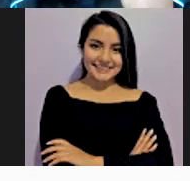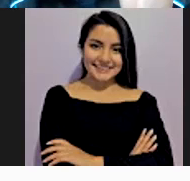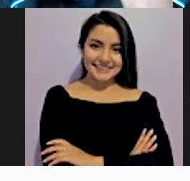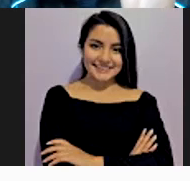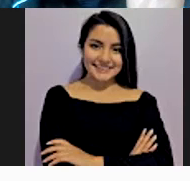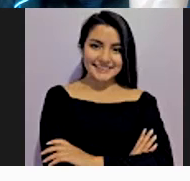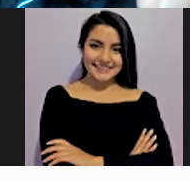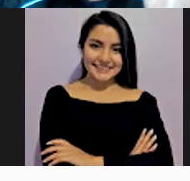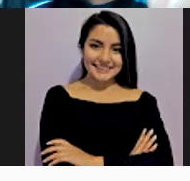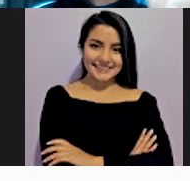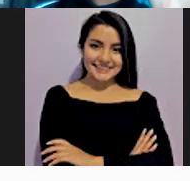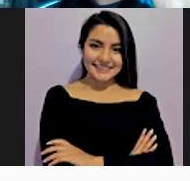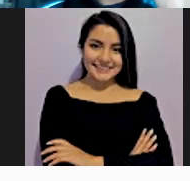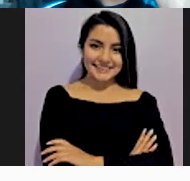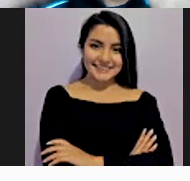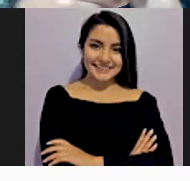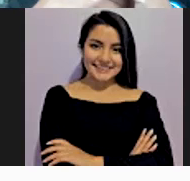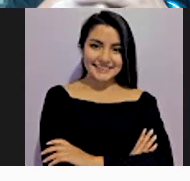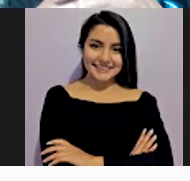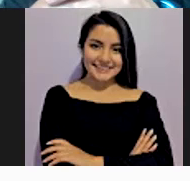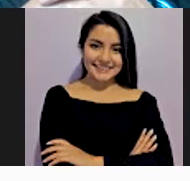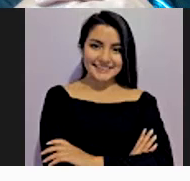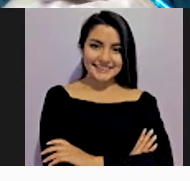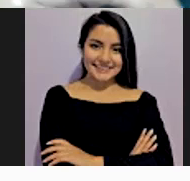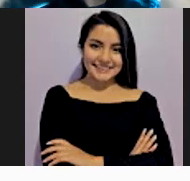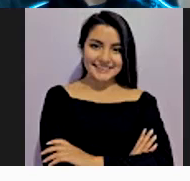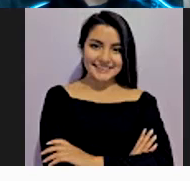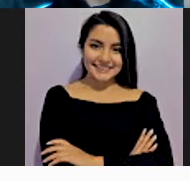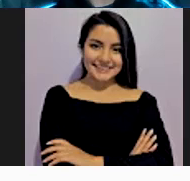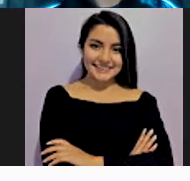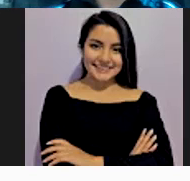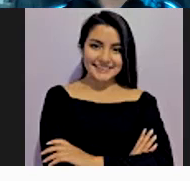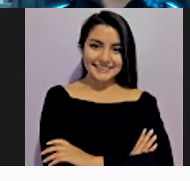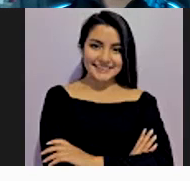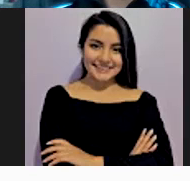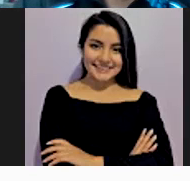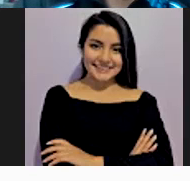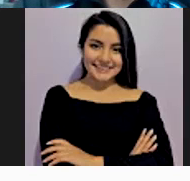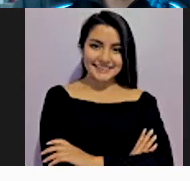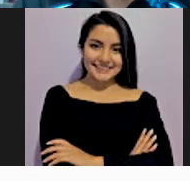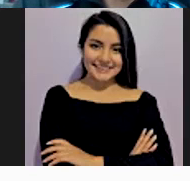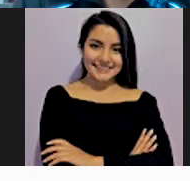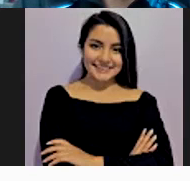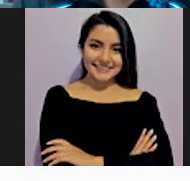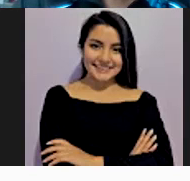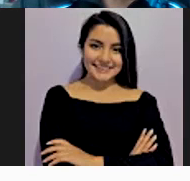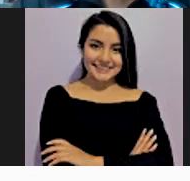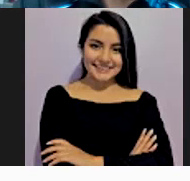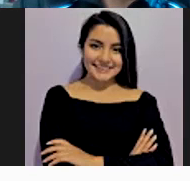el caudal que existe en el río. Es lo que está diciendo. ¿Sí? Entonces, bajo estas circunstancias, ellos lo que hacen